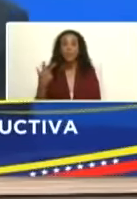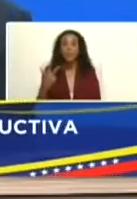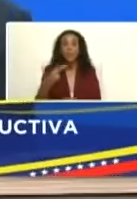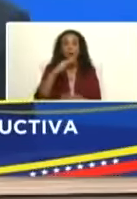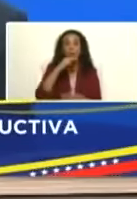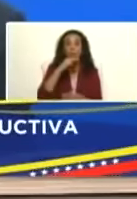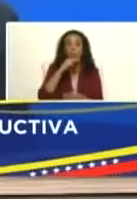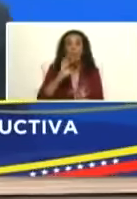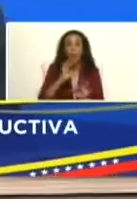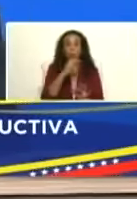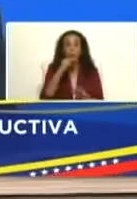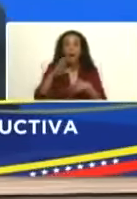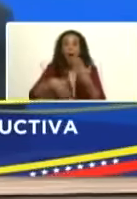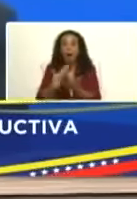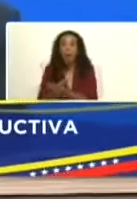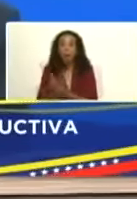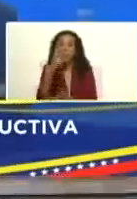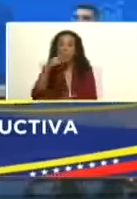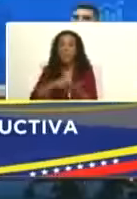enero-octubre